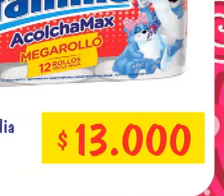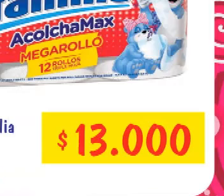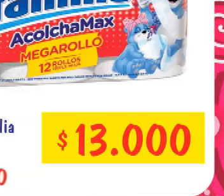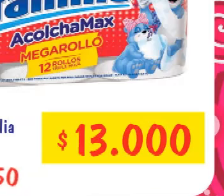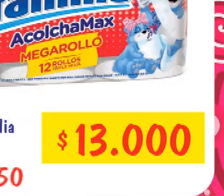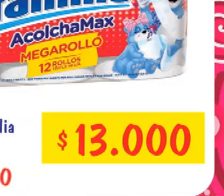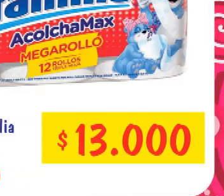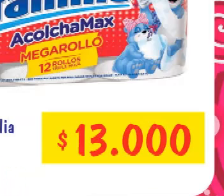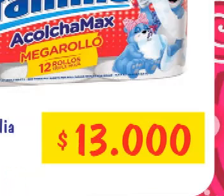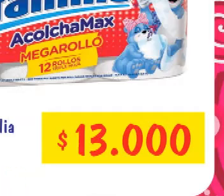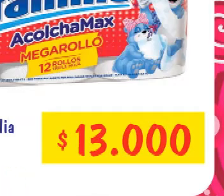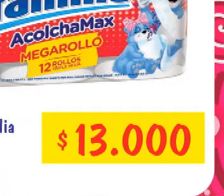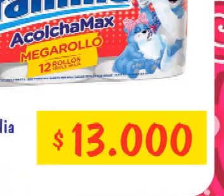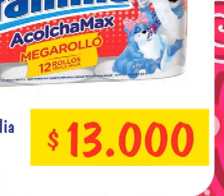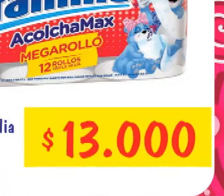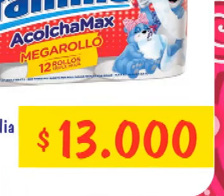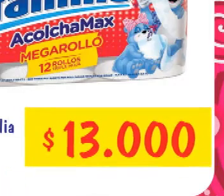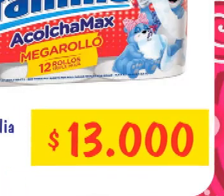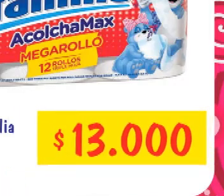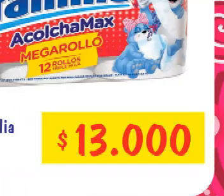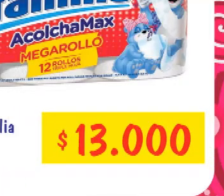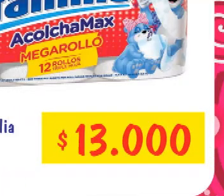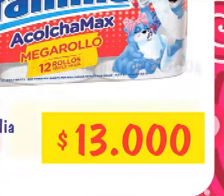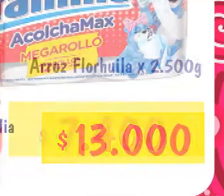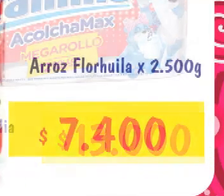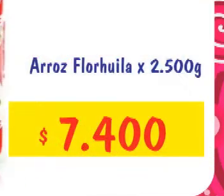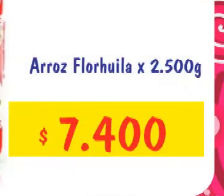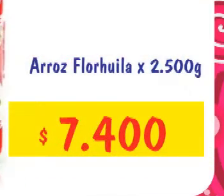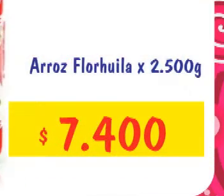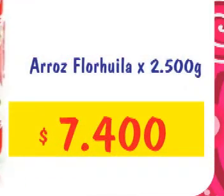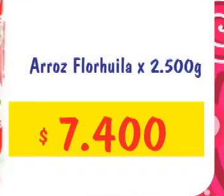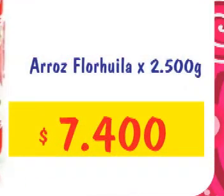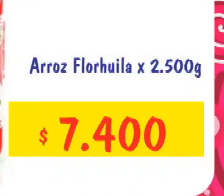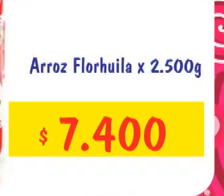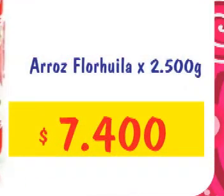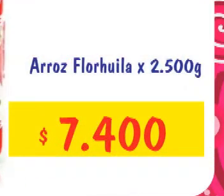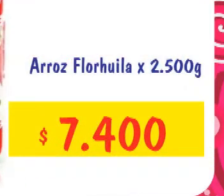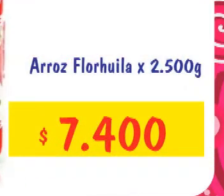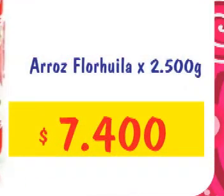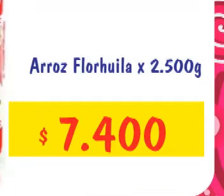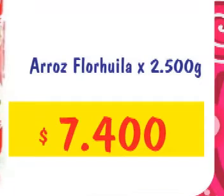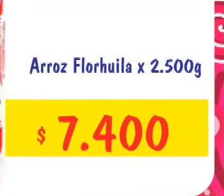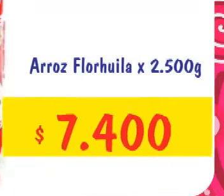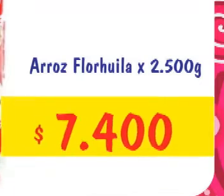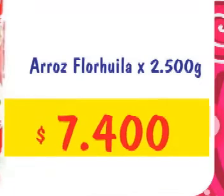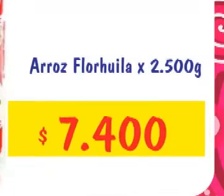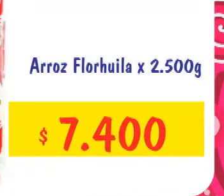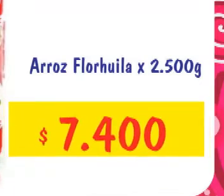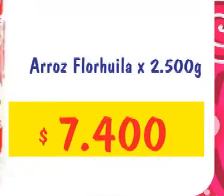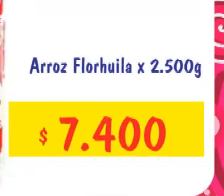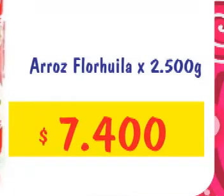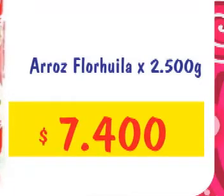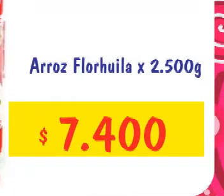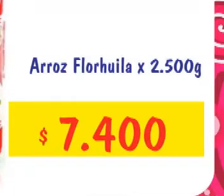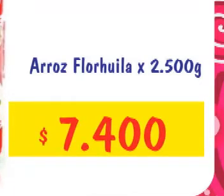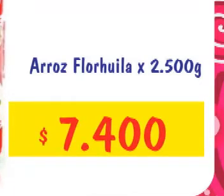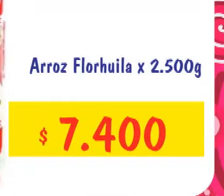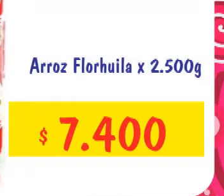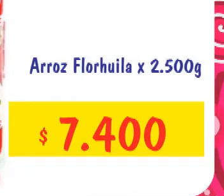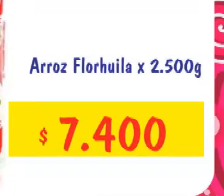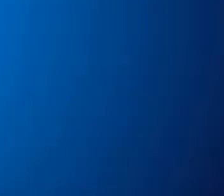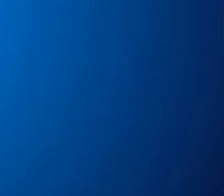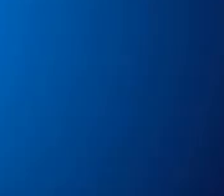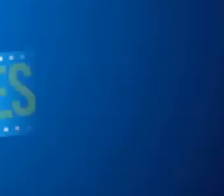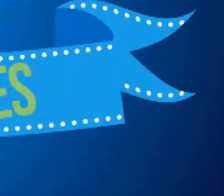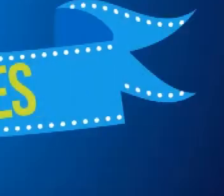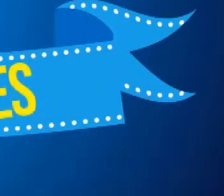12, antes 16,150. Ahora 13,000 pesos. Arroz Florvila por 2.5 kilos, 7,400. Del sábado